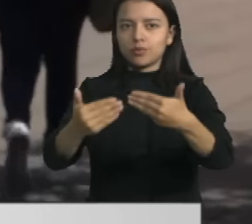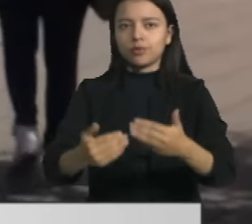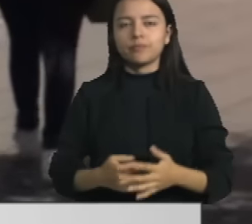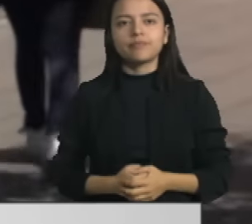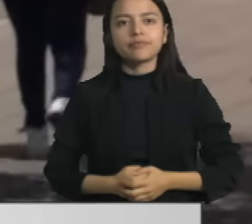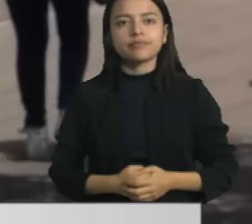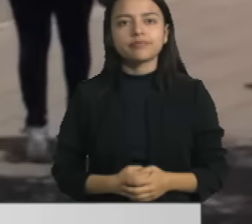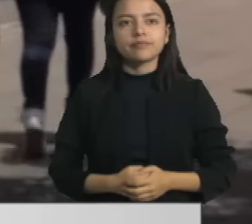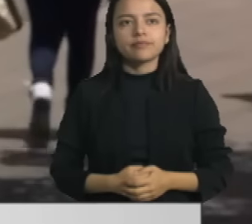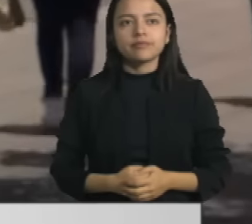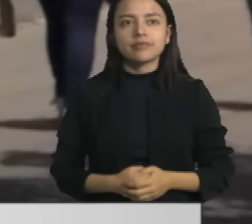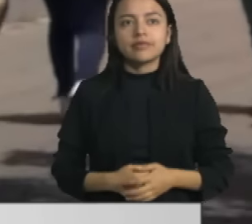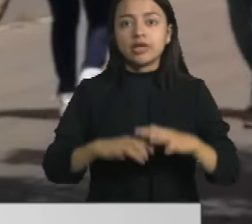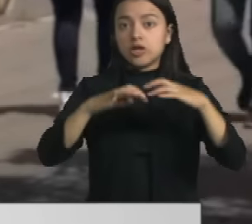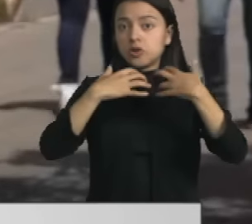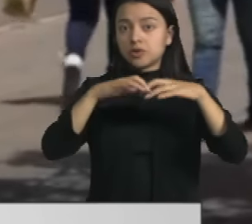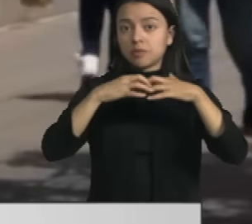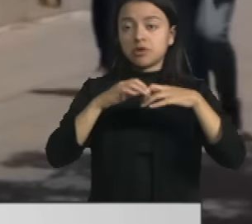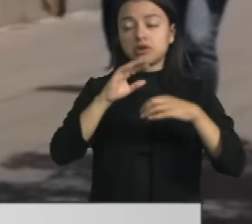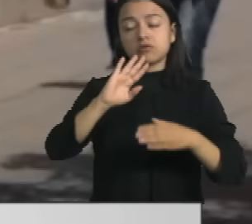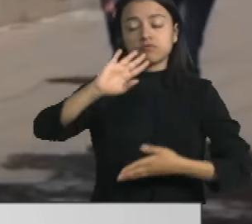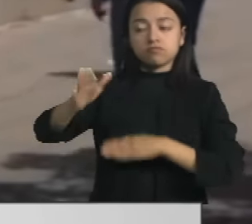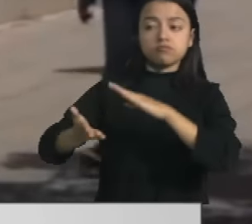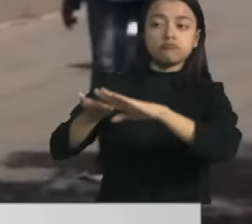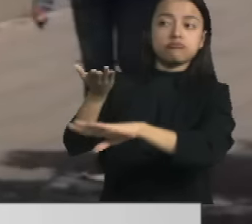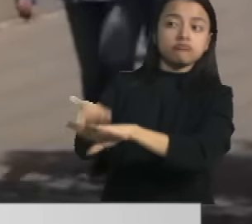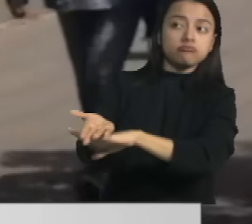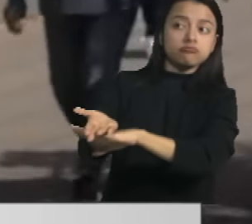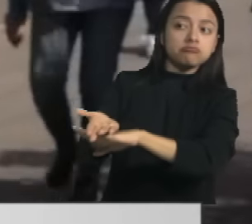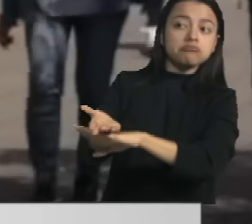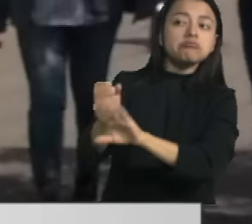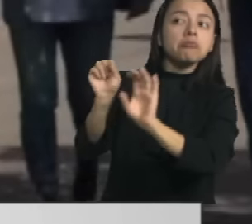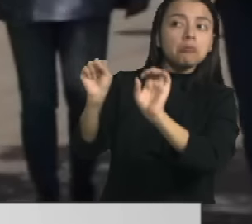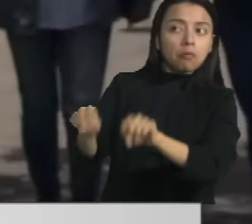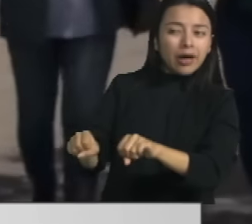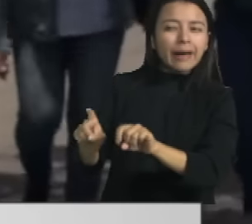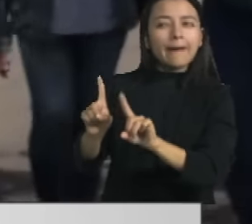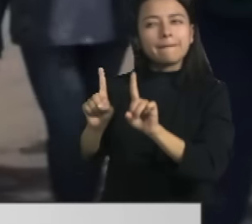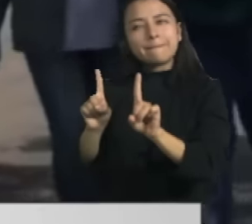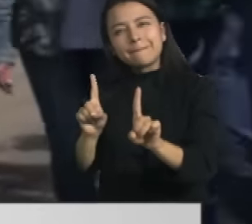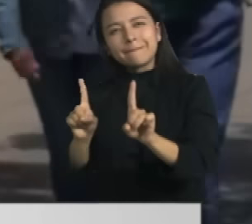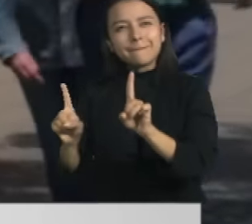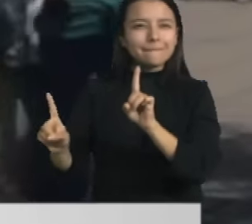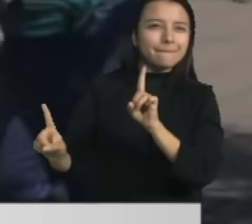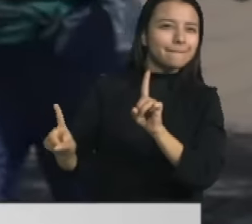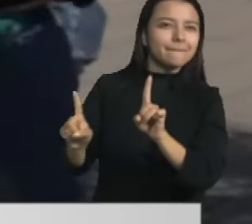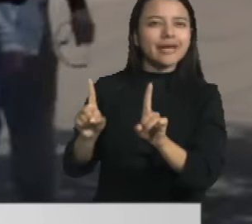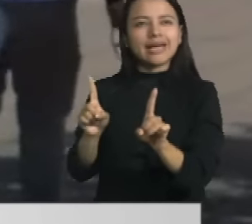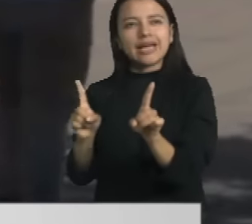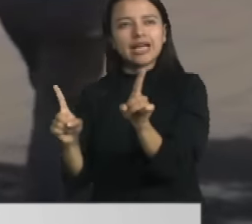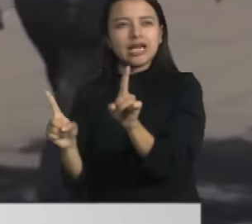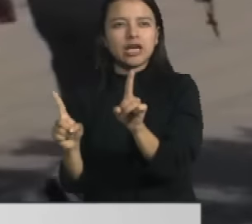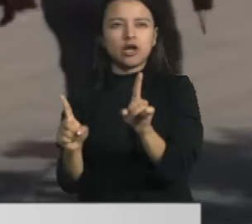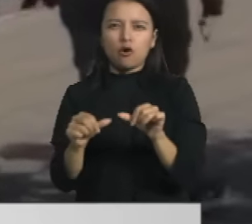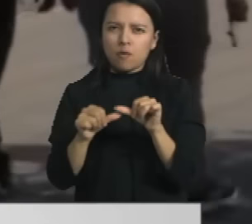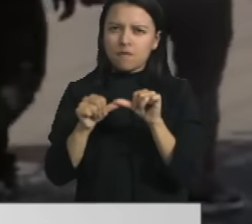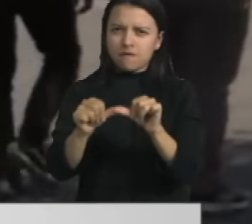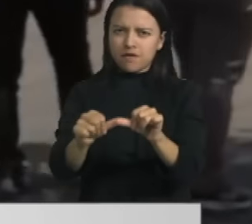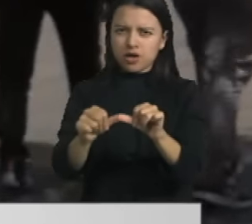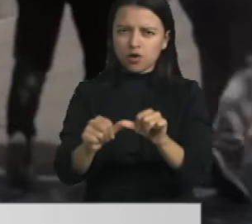gradual. Los camioneros han hecho una contrapropuesta aceptando la gradualidad, pero dicen que la gradualidad no se establezca sobre